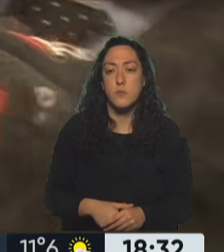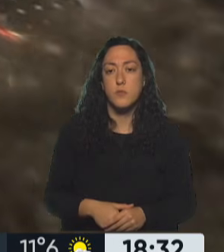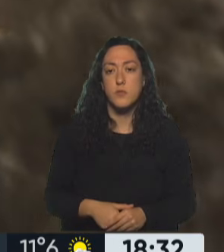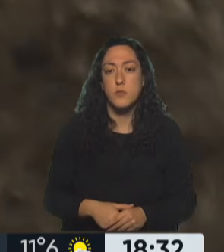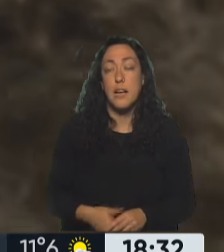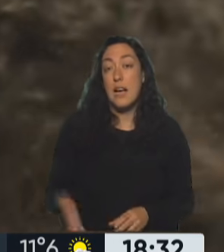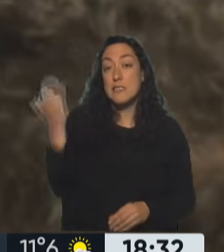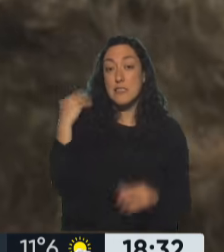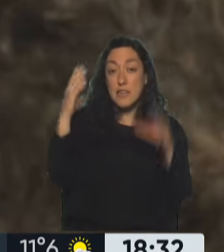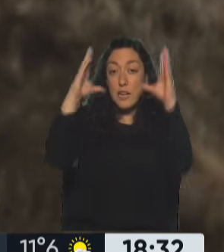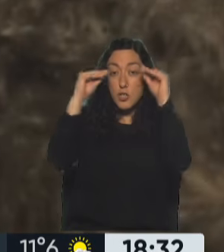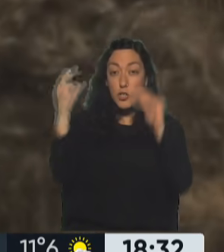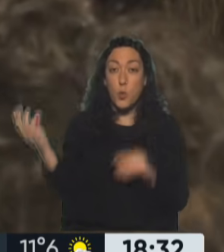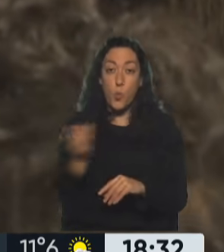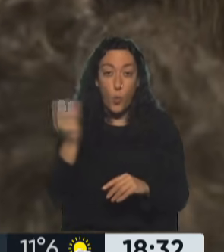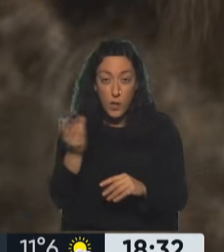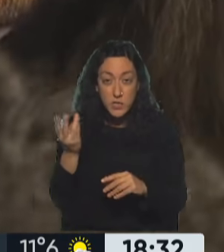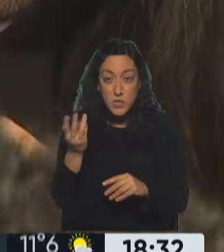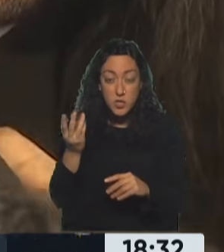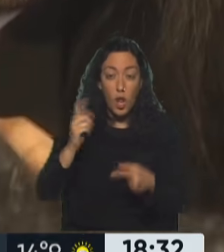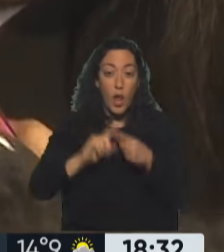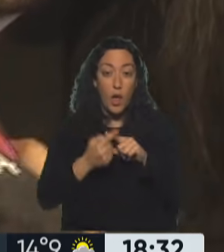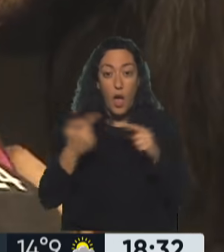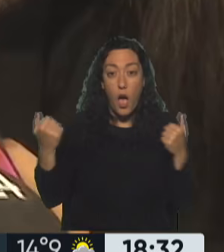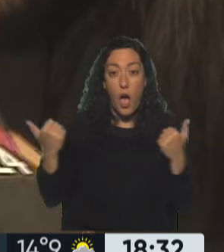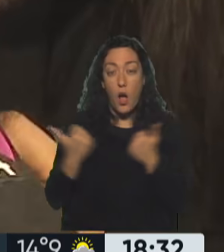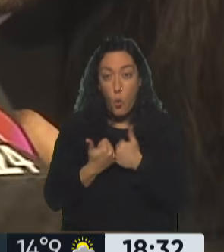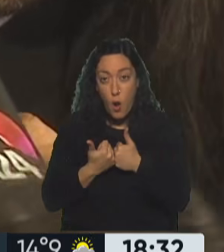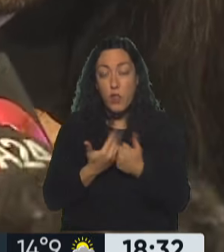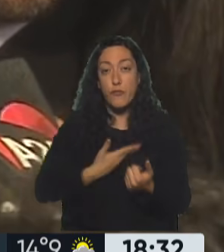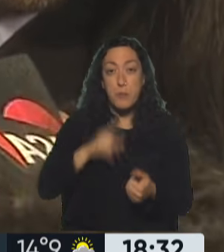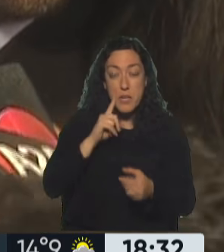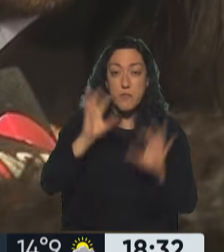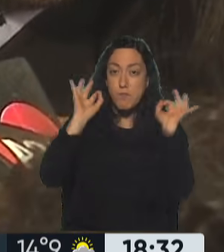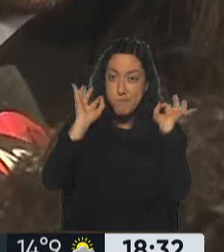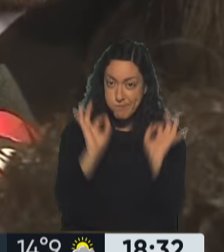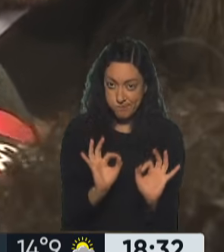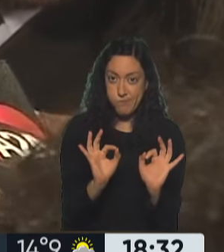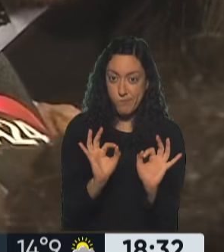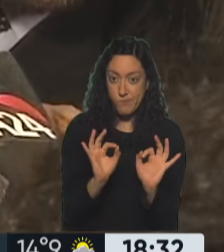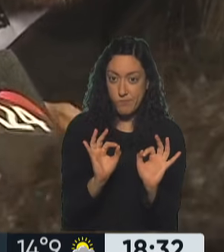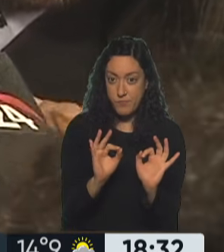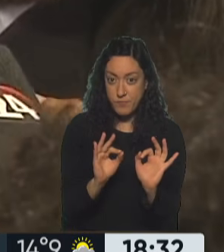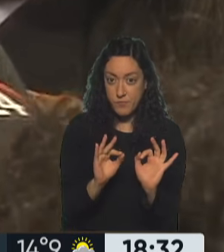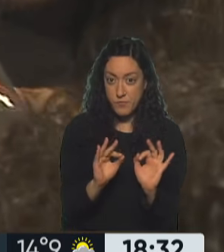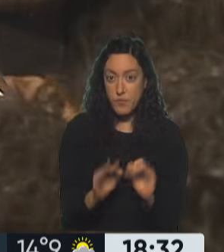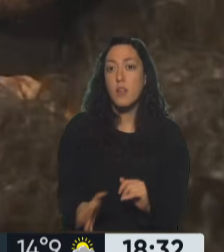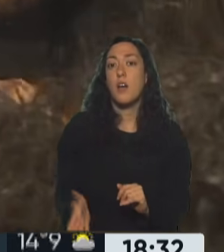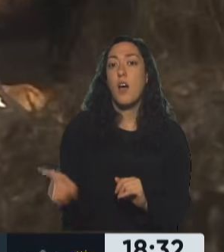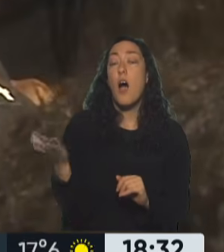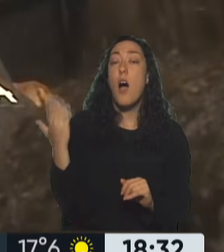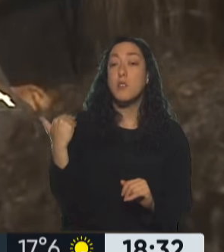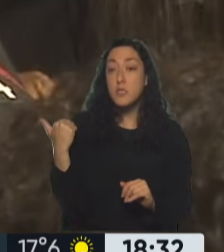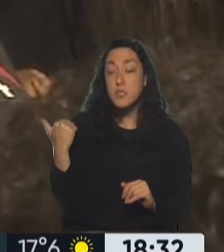terminamos ayer a la noche en Washington el acuerdo con el fondo. Ayer terminamos, además de